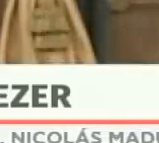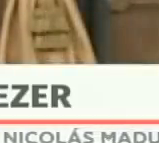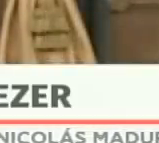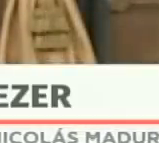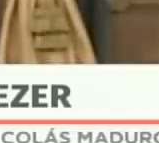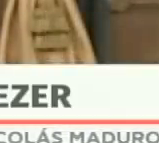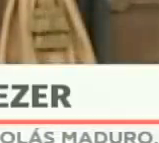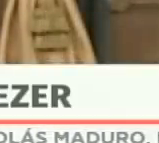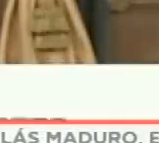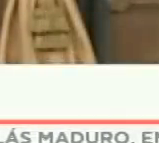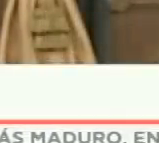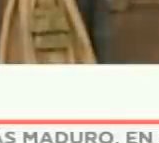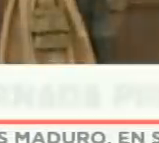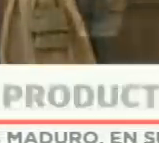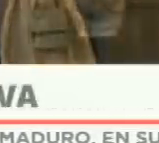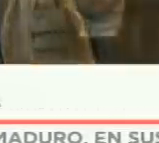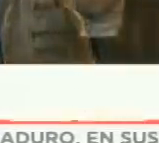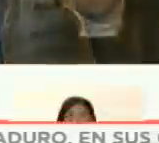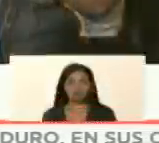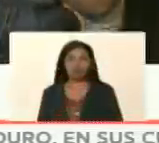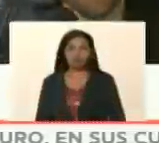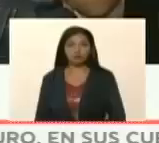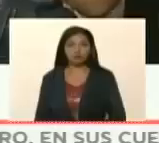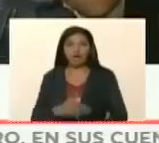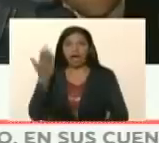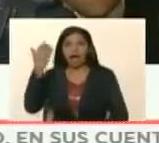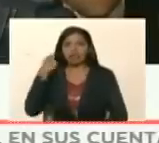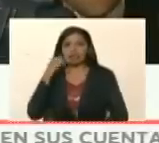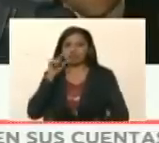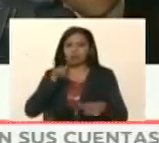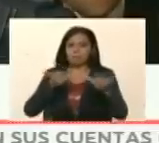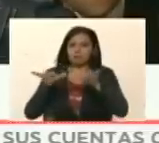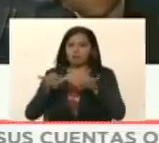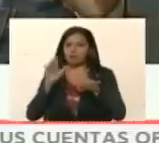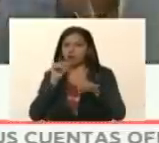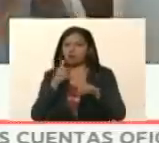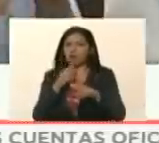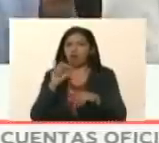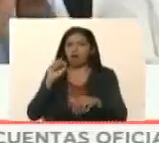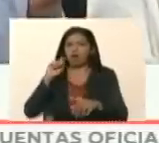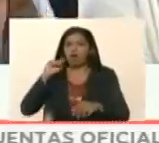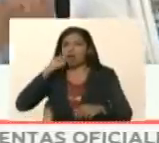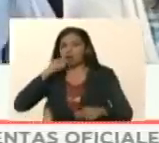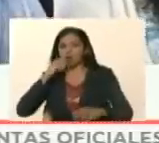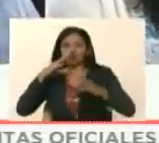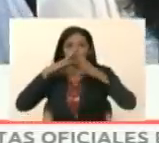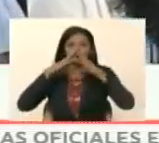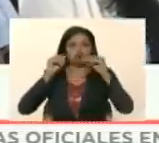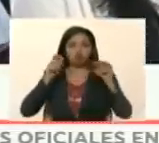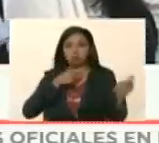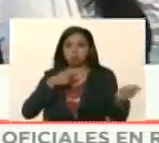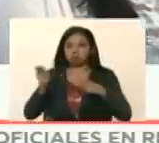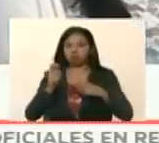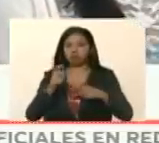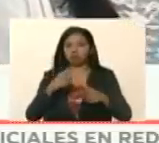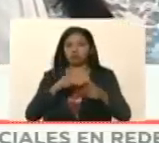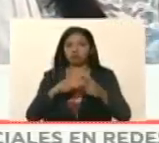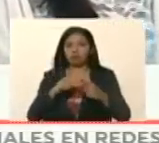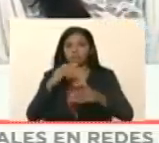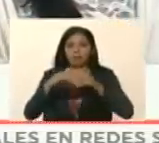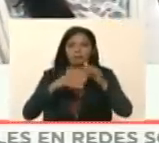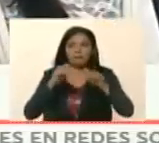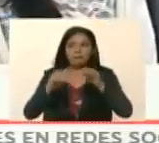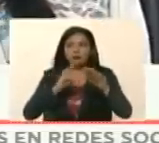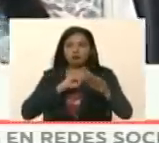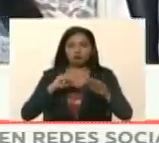posible. Esto no existía antes en nuestro país. Todo el pollo se importaba. Ahora vamos paso a paso